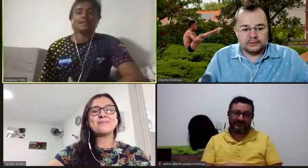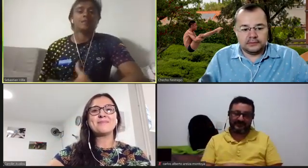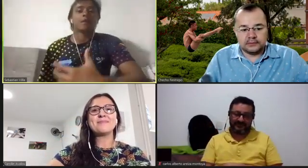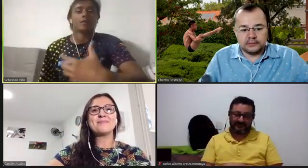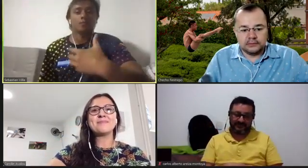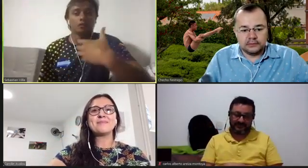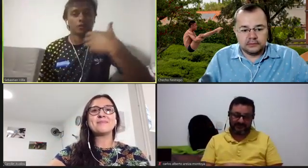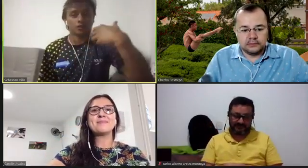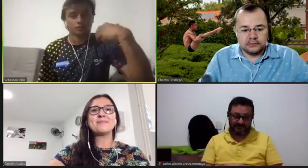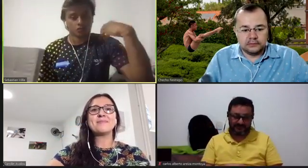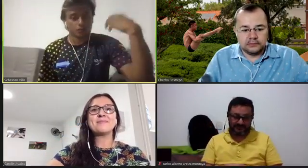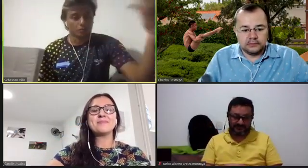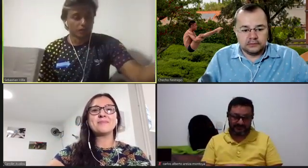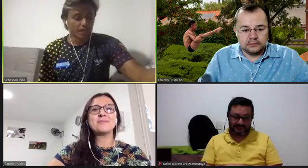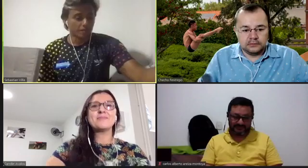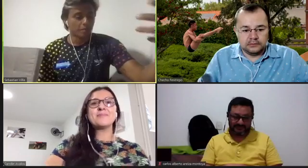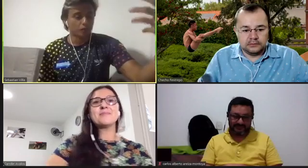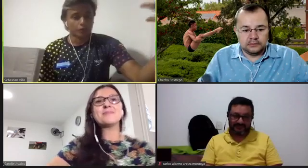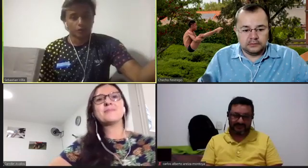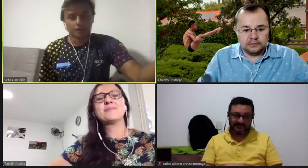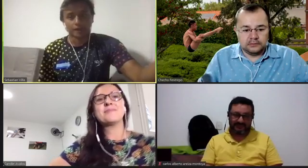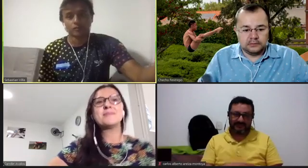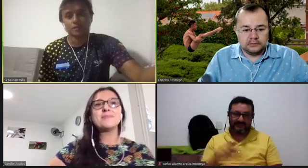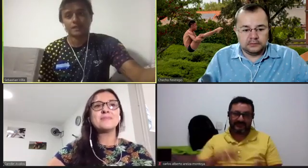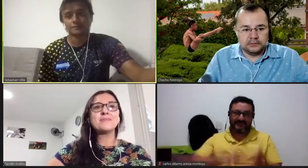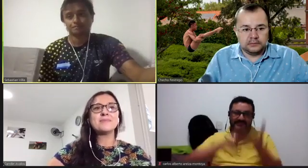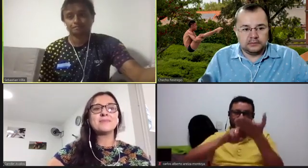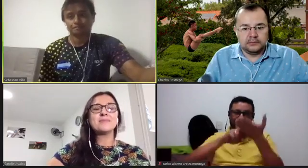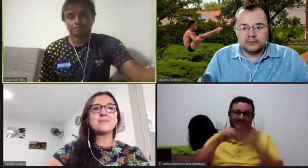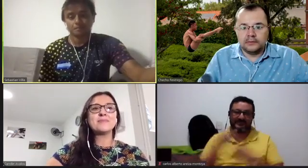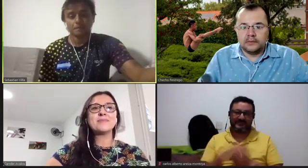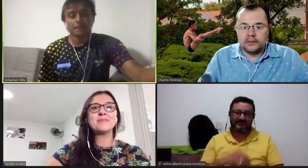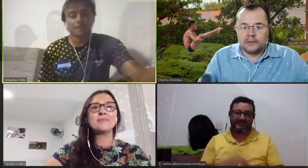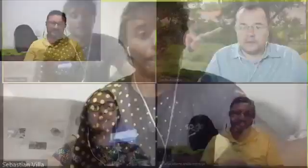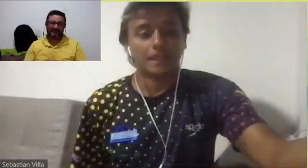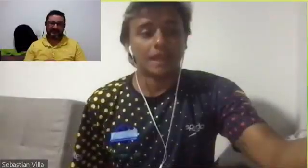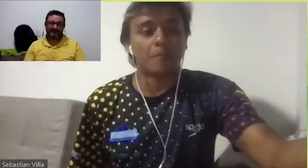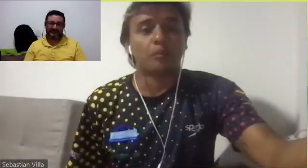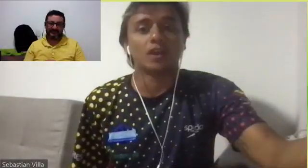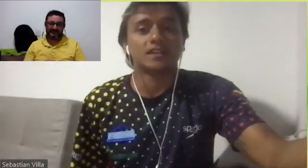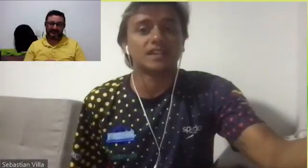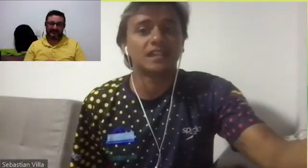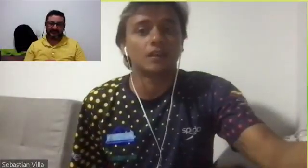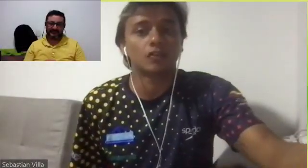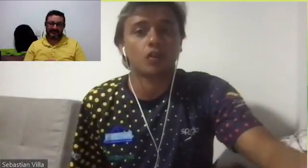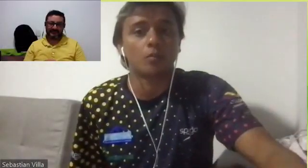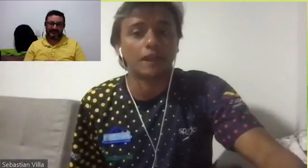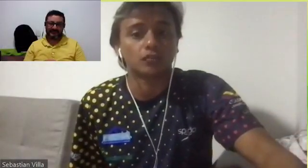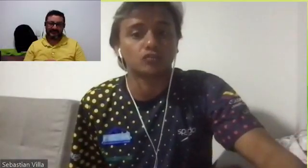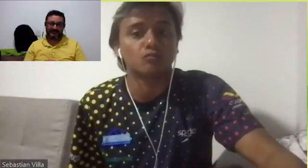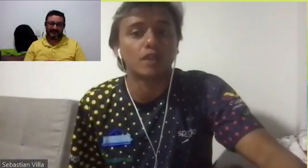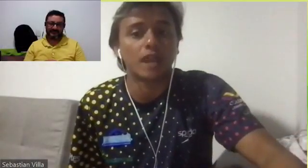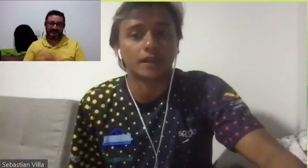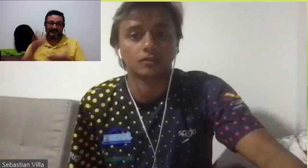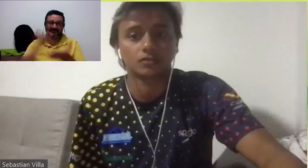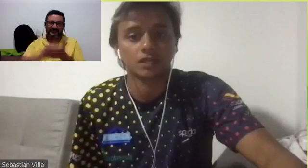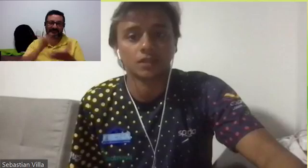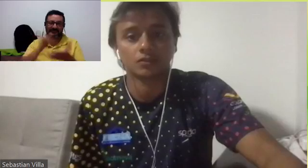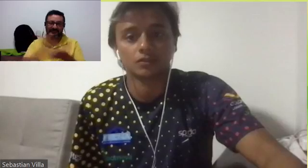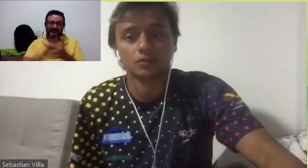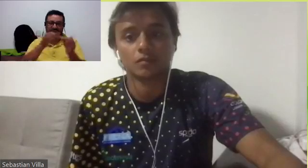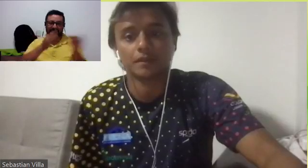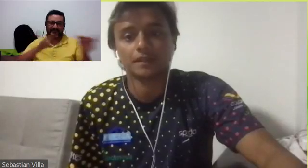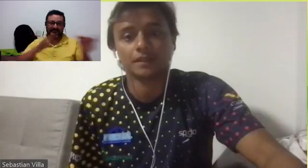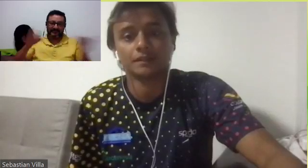Y sin embargo he podido sobreponerme, he podido recuperar muy bien. Y he podido hacer ciclos completos muy largos. O